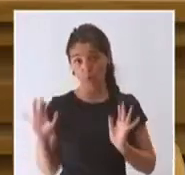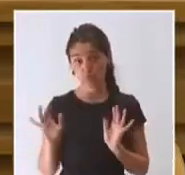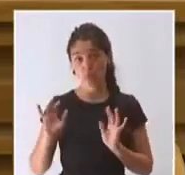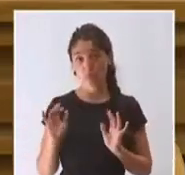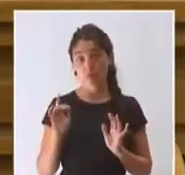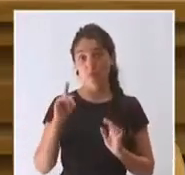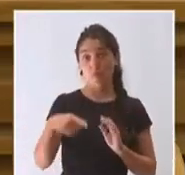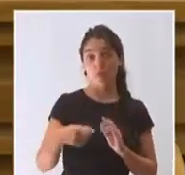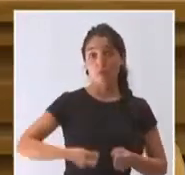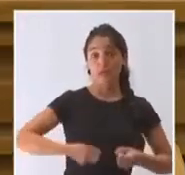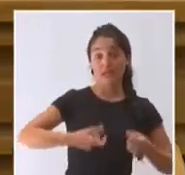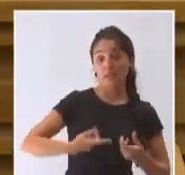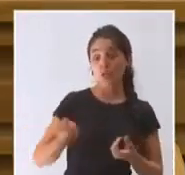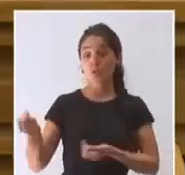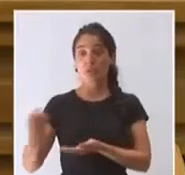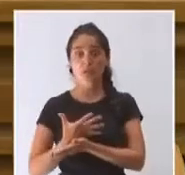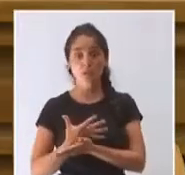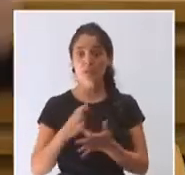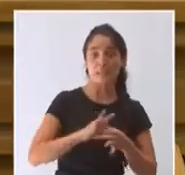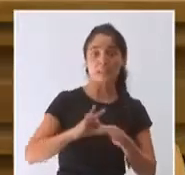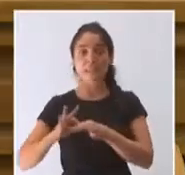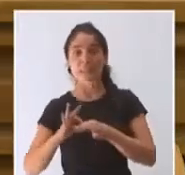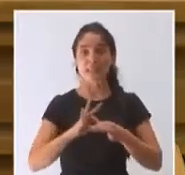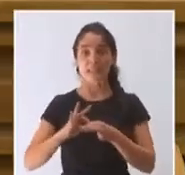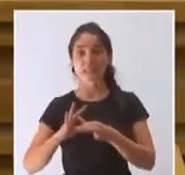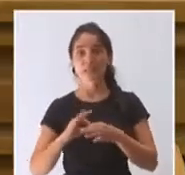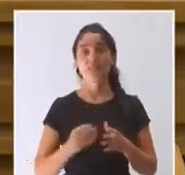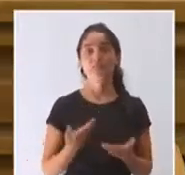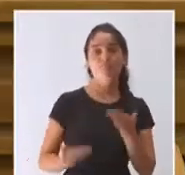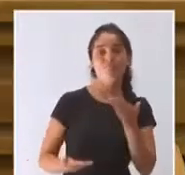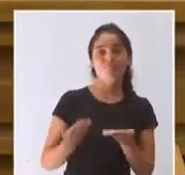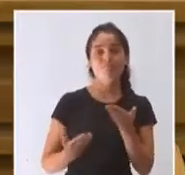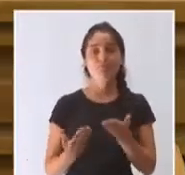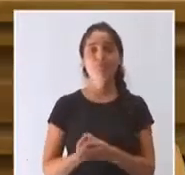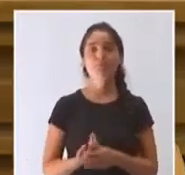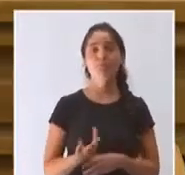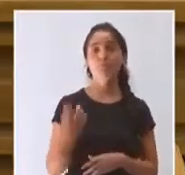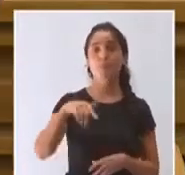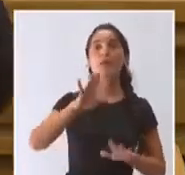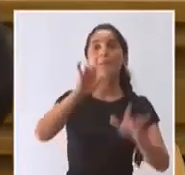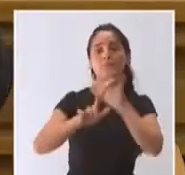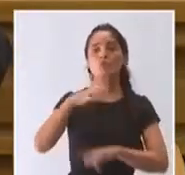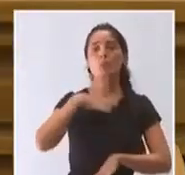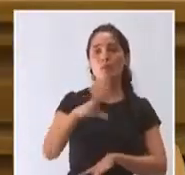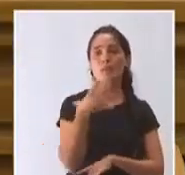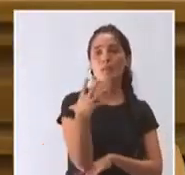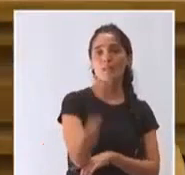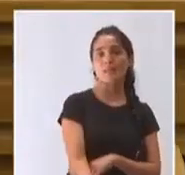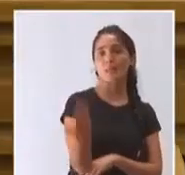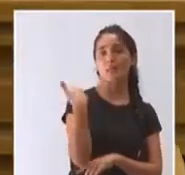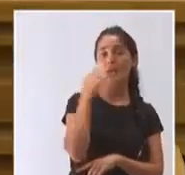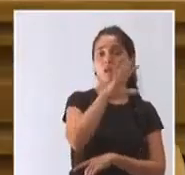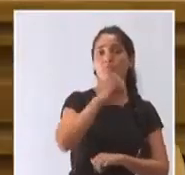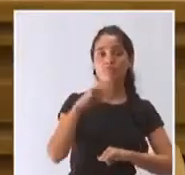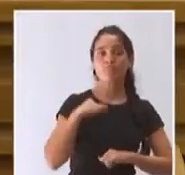con los mismos ingresos que nos previeron en su momento claro cuando la comunidad autónoma para que todo el mundo entienda nos fijaron x ingresos por las transferencias